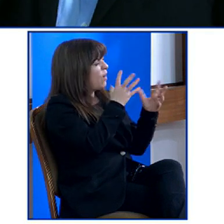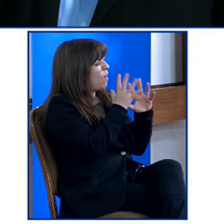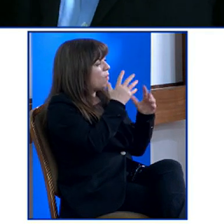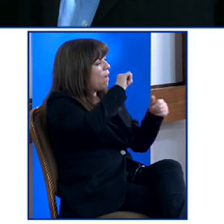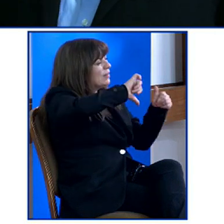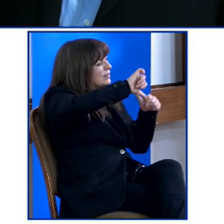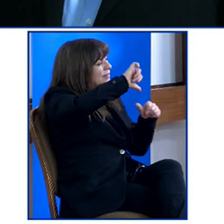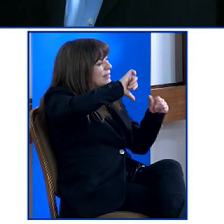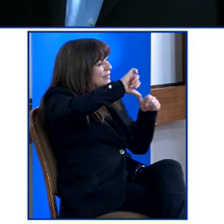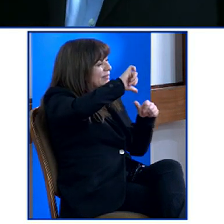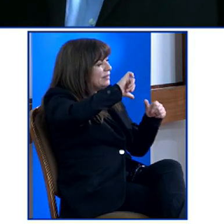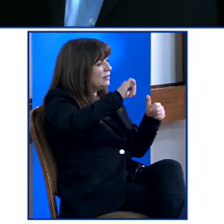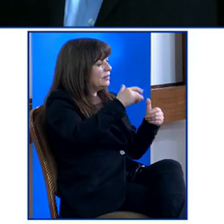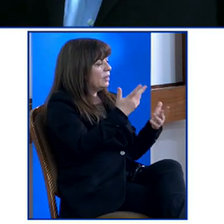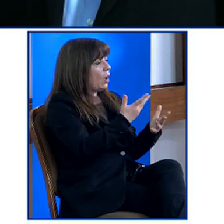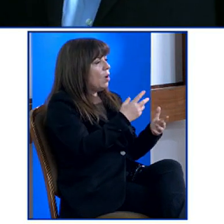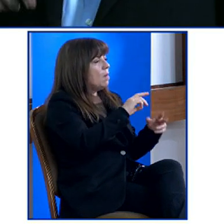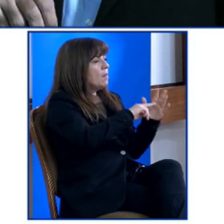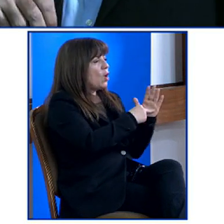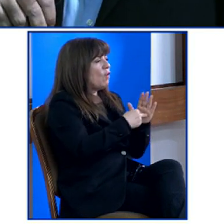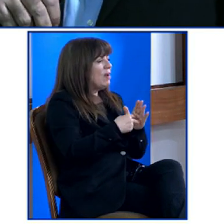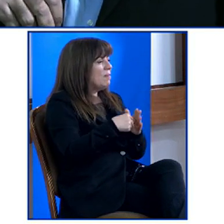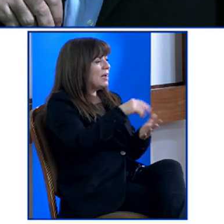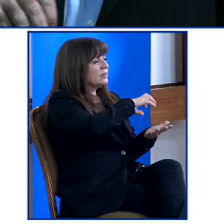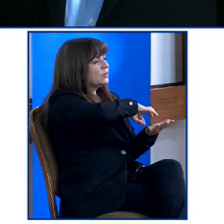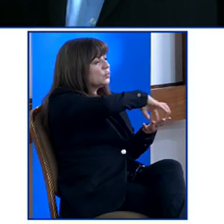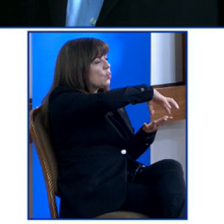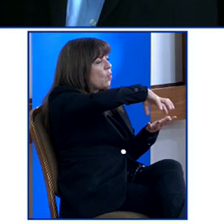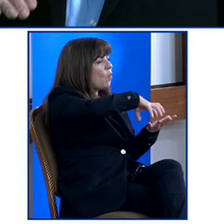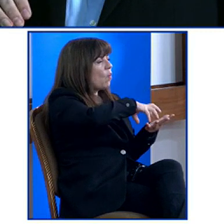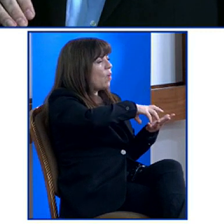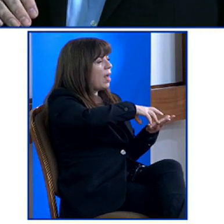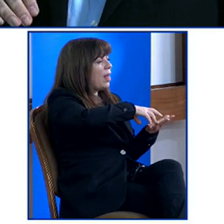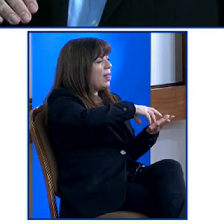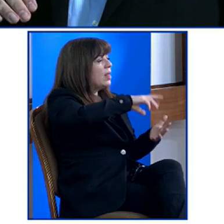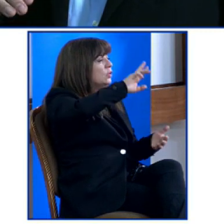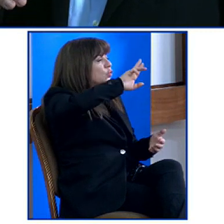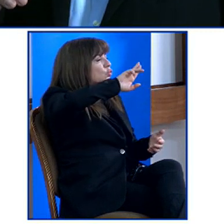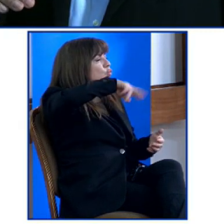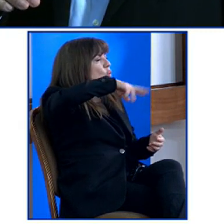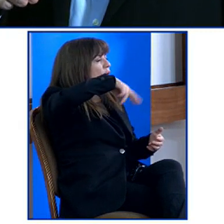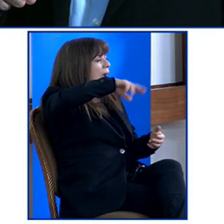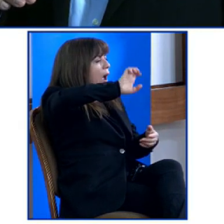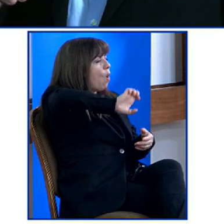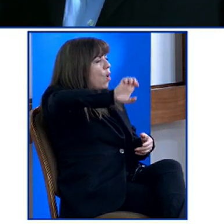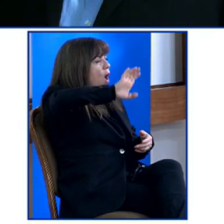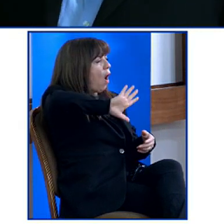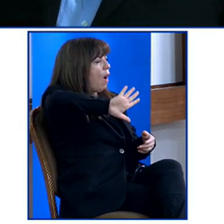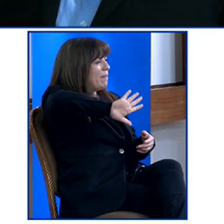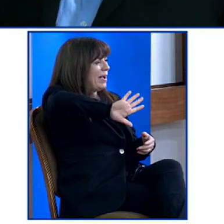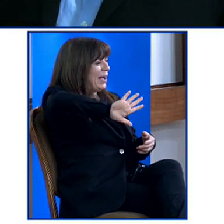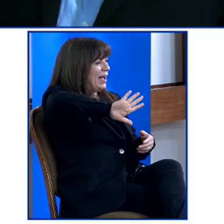un problema en las ciudades del sur de Europa, en el Mediterráneo.